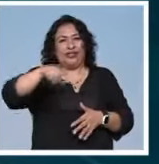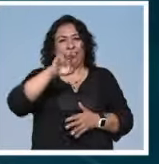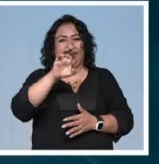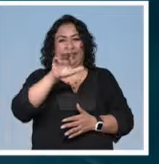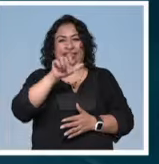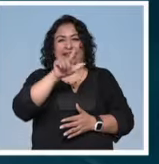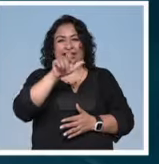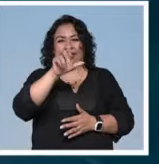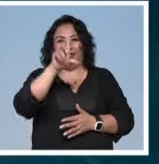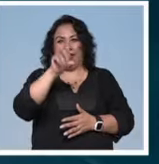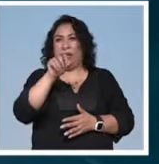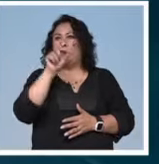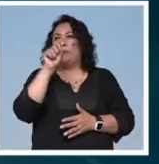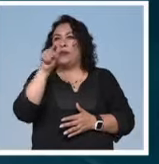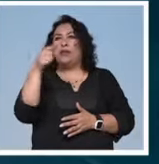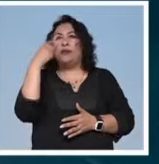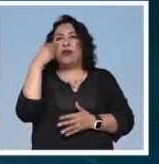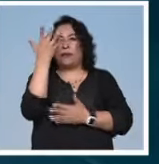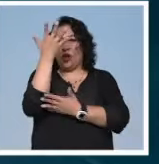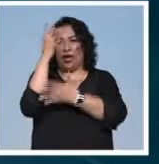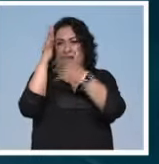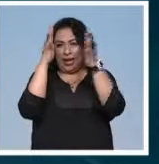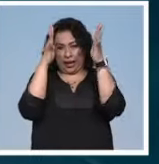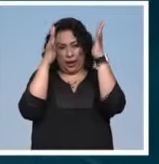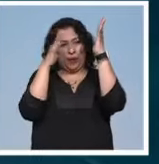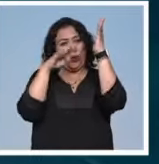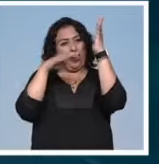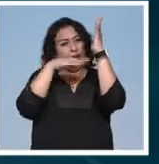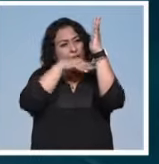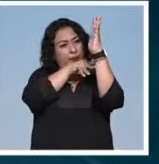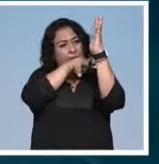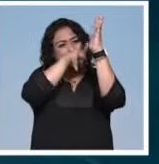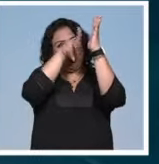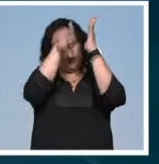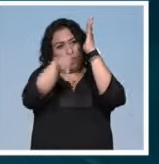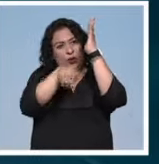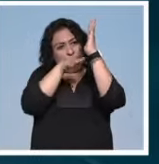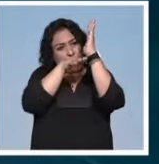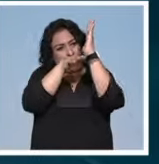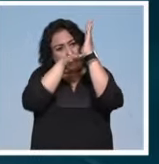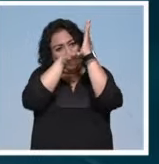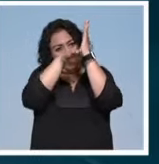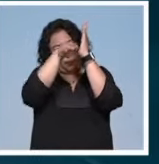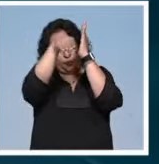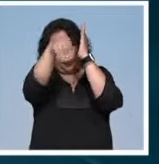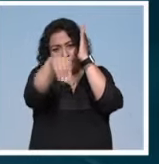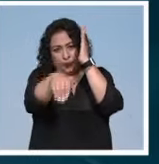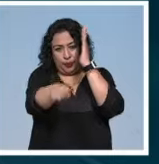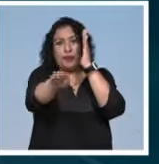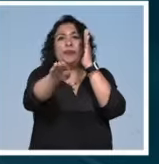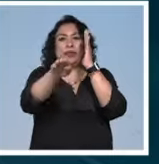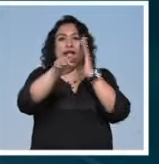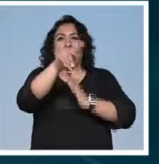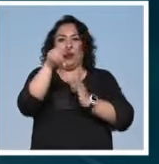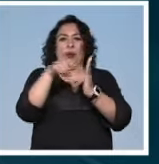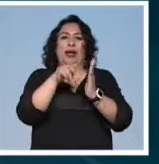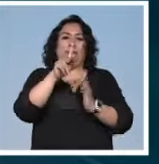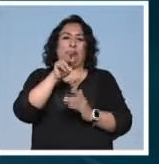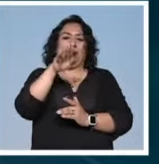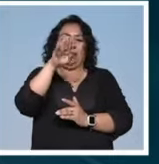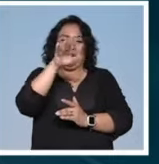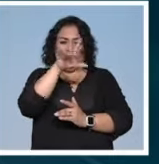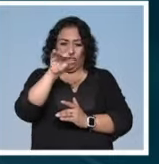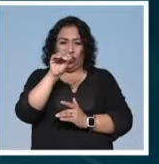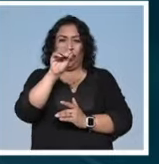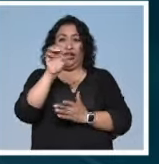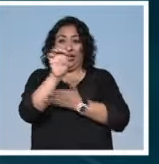que va también por las copas de los árboles y aterriza justamente en el pabellón escénico. Entonces, además de